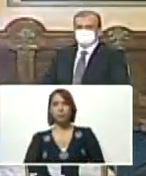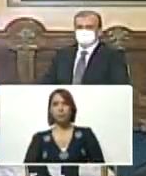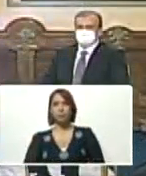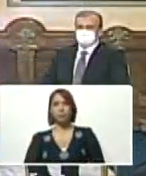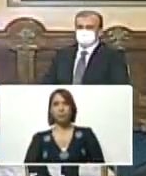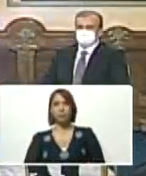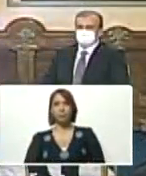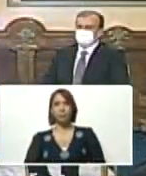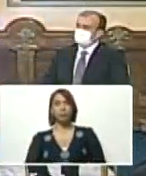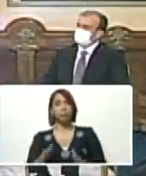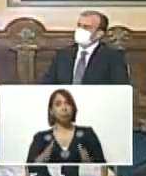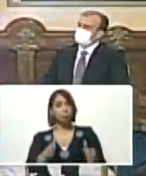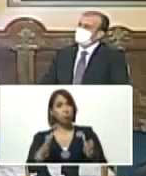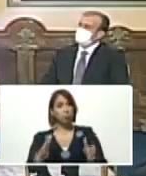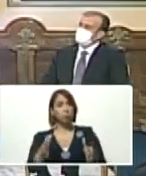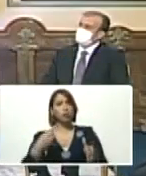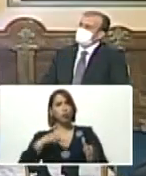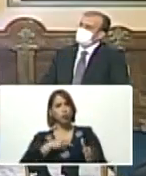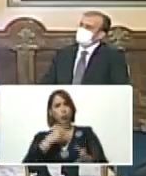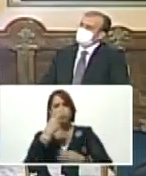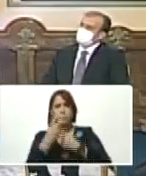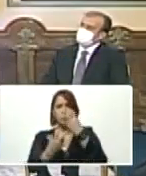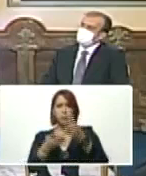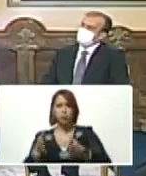en un camino que nos ha tocado recorrer